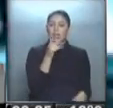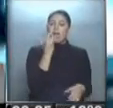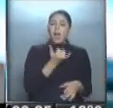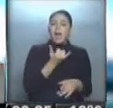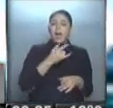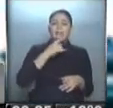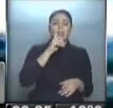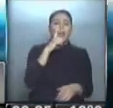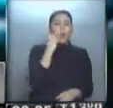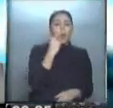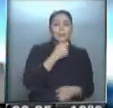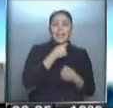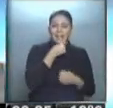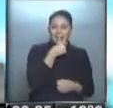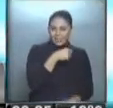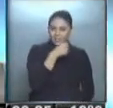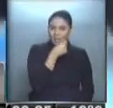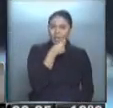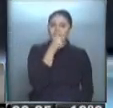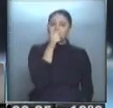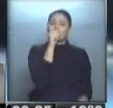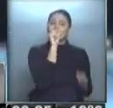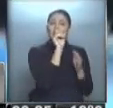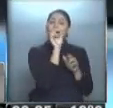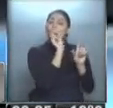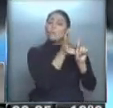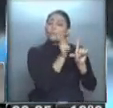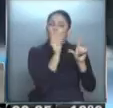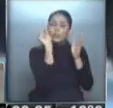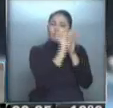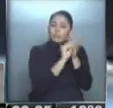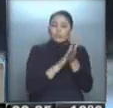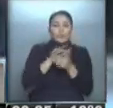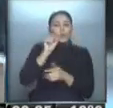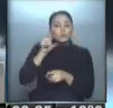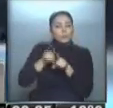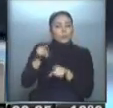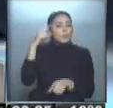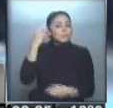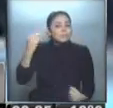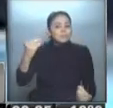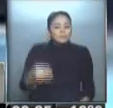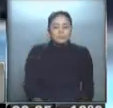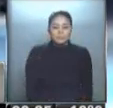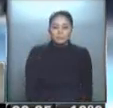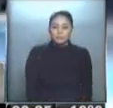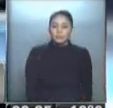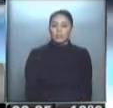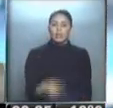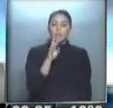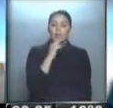próximo su blog eh qué qué pensas de todo esto la verdad que no me puedo meter porque